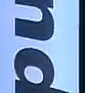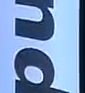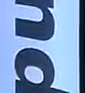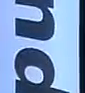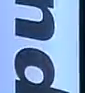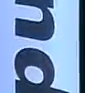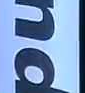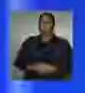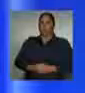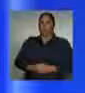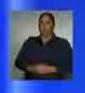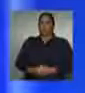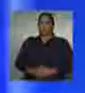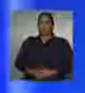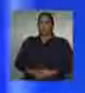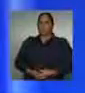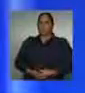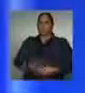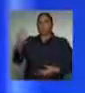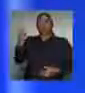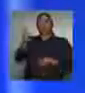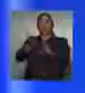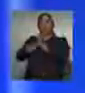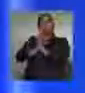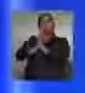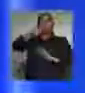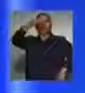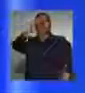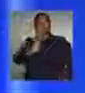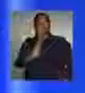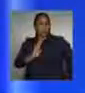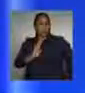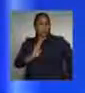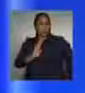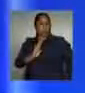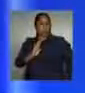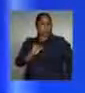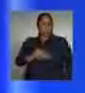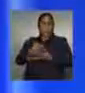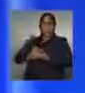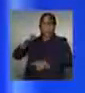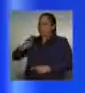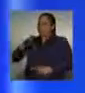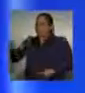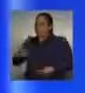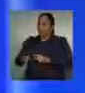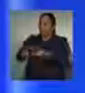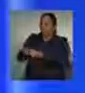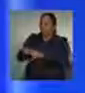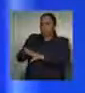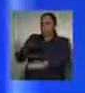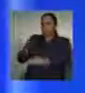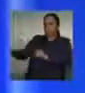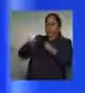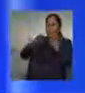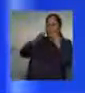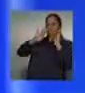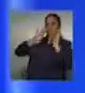adelante solo le pido a dios que el crimen y la corrupción no me sea